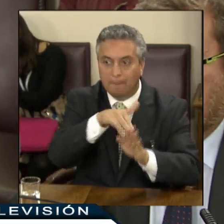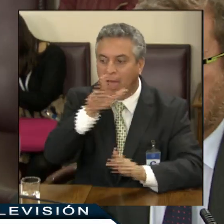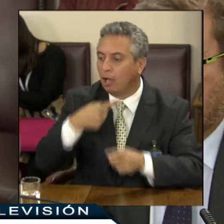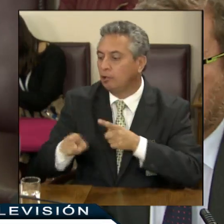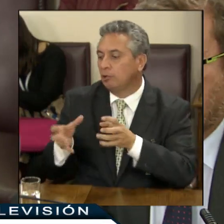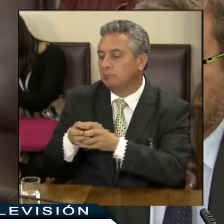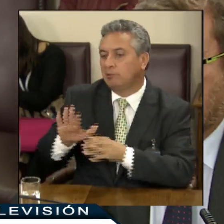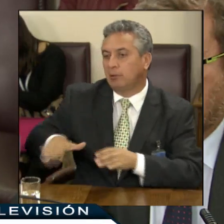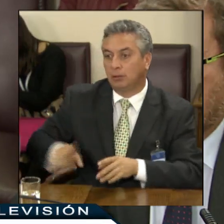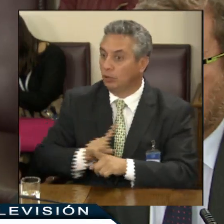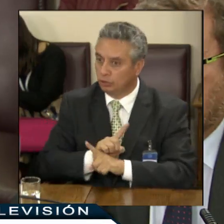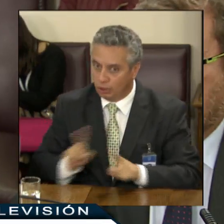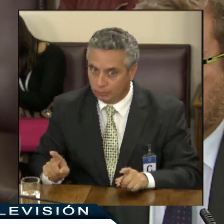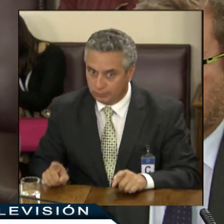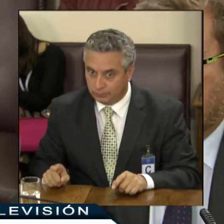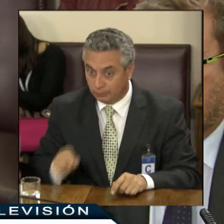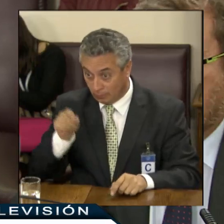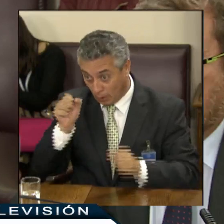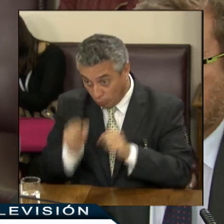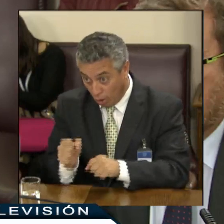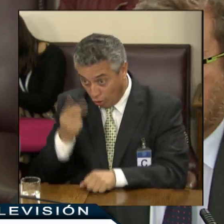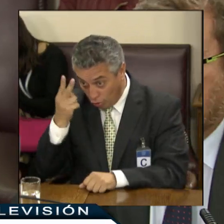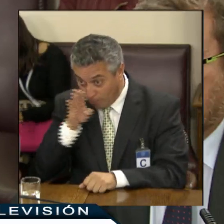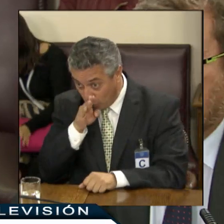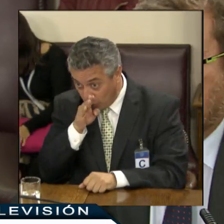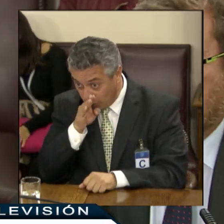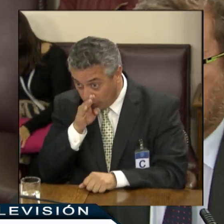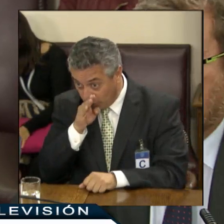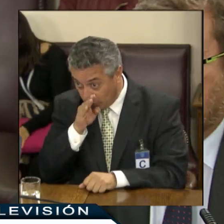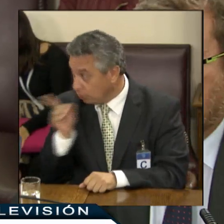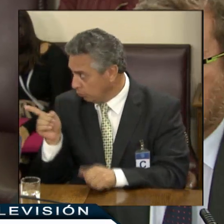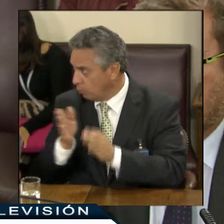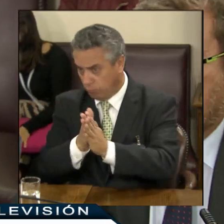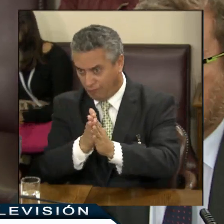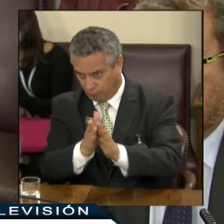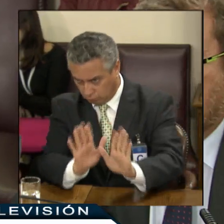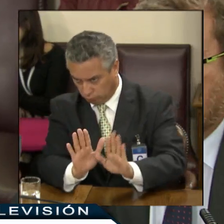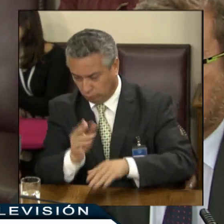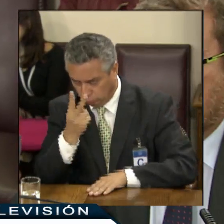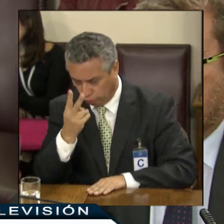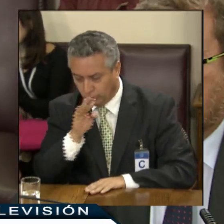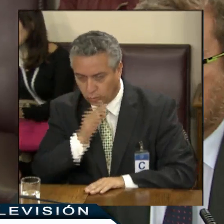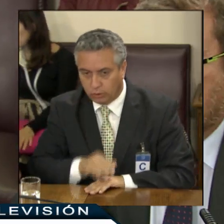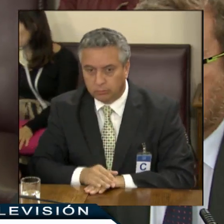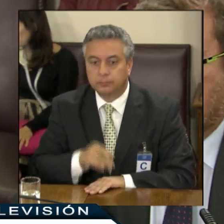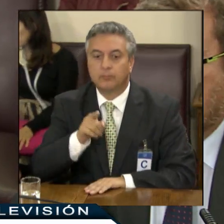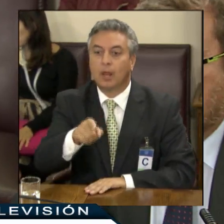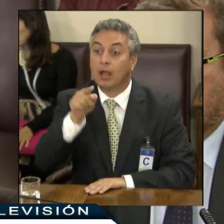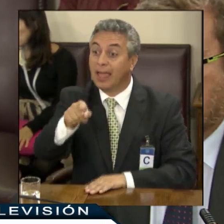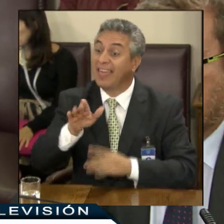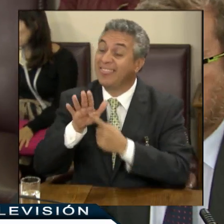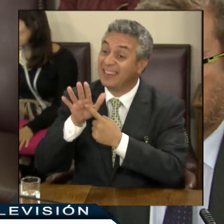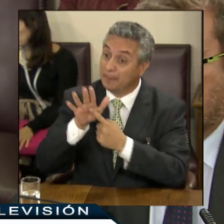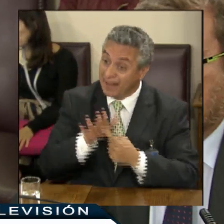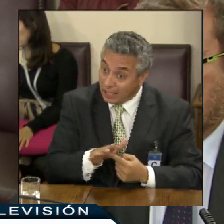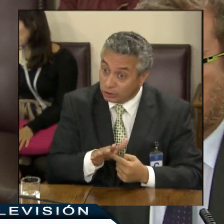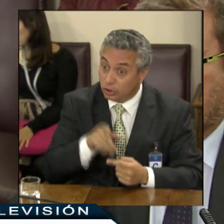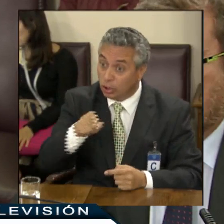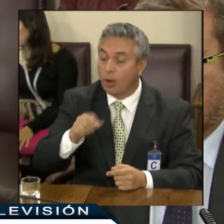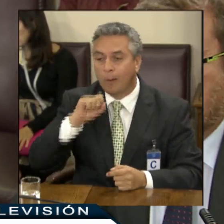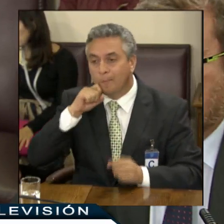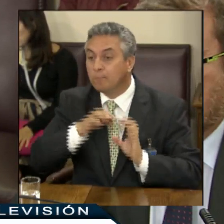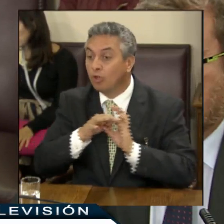privilegiados puedo contar con do minutos más presidente Ya gracias por discriminación por motivos de